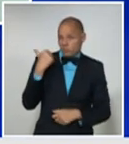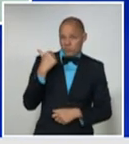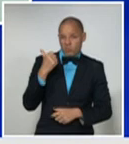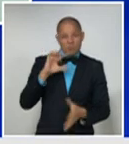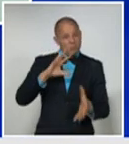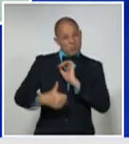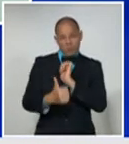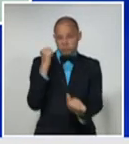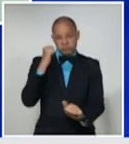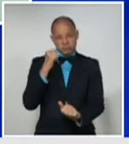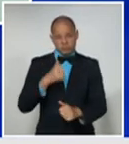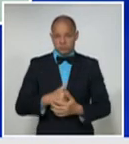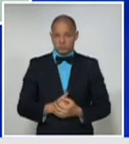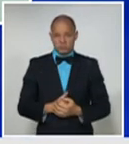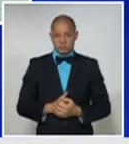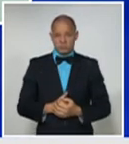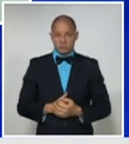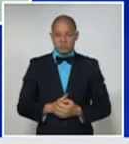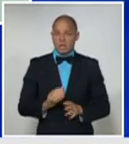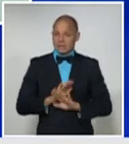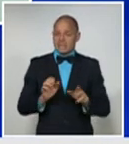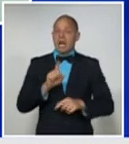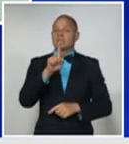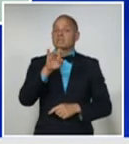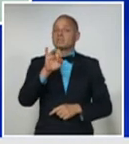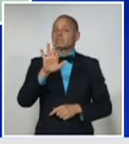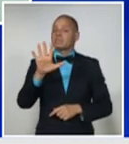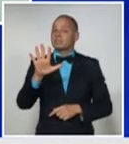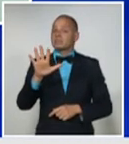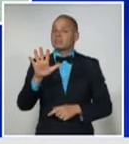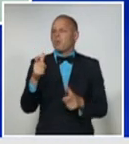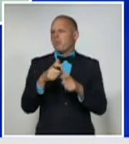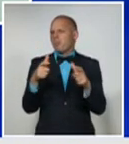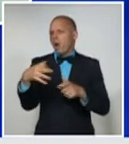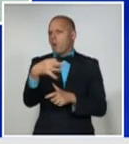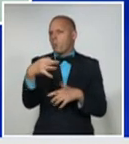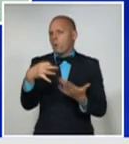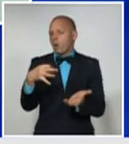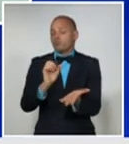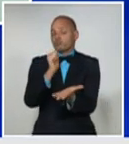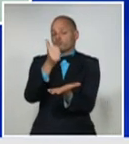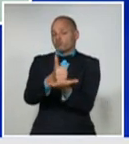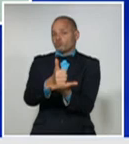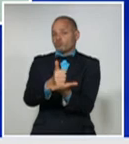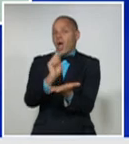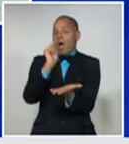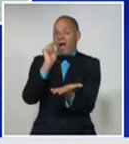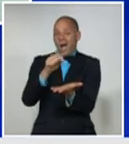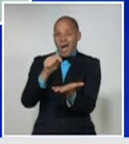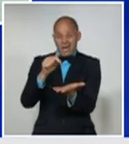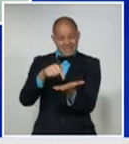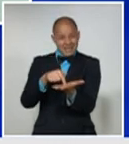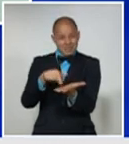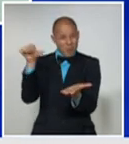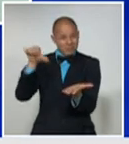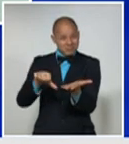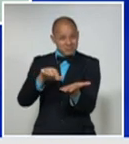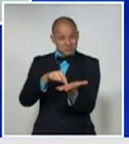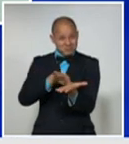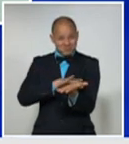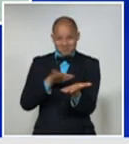los 175, el municipio cabecera, que es además donde tiene la transmisión más